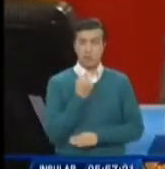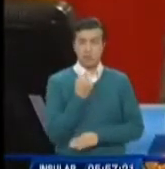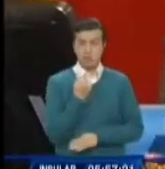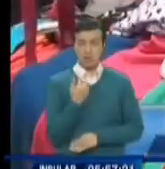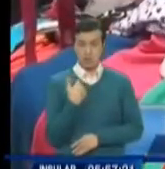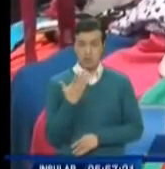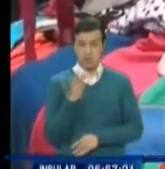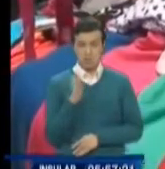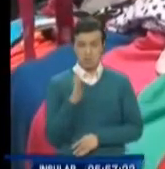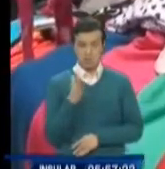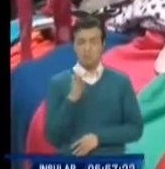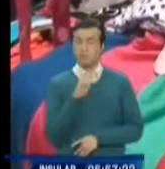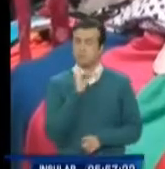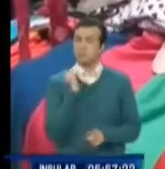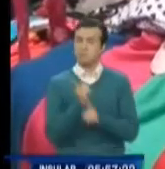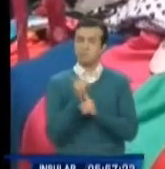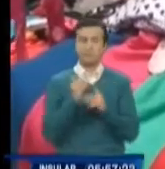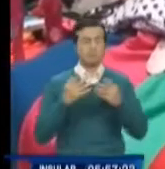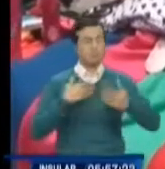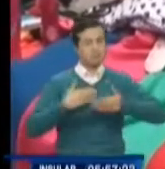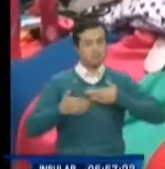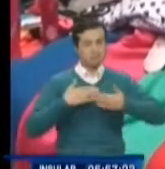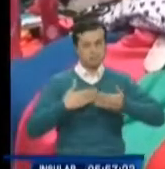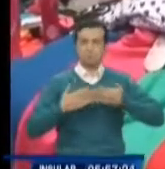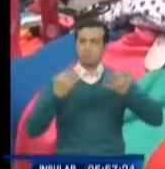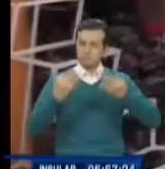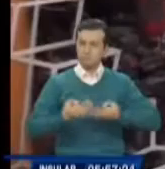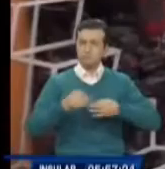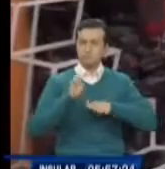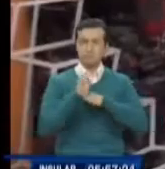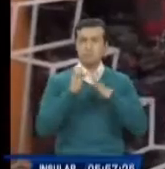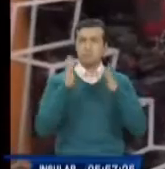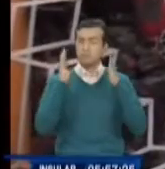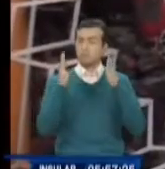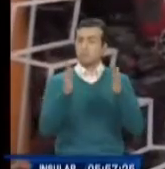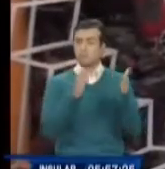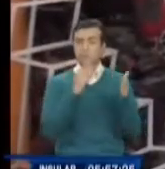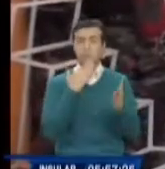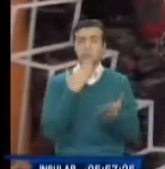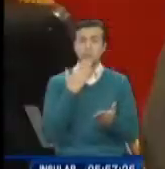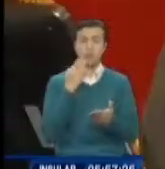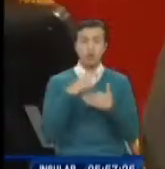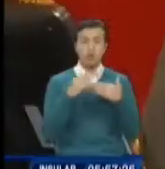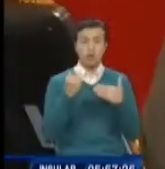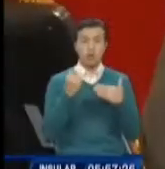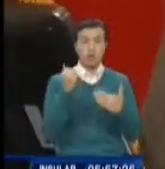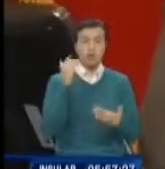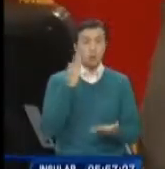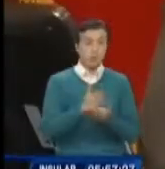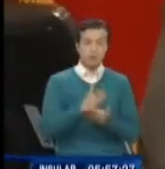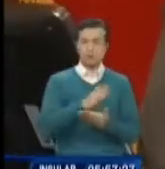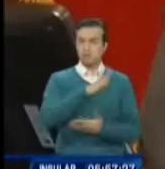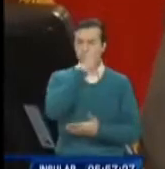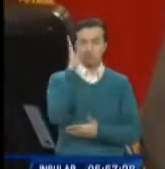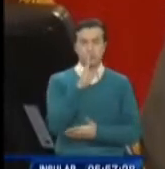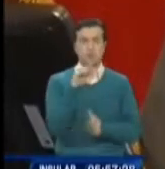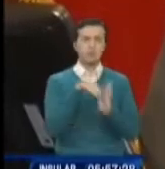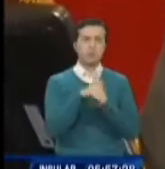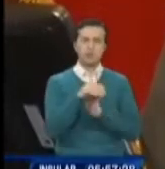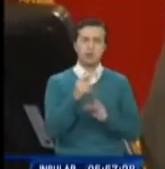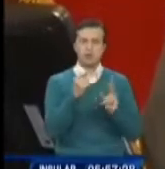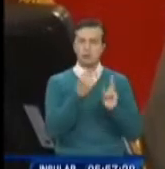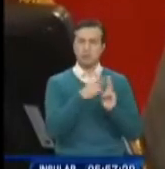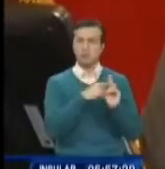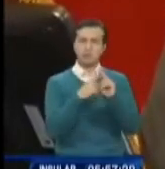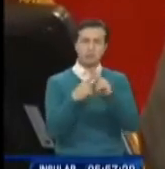moneda nacional. Pero que en ningún caso, ratificó, el país puede apostarle a salir de la dolarización. O sea, yo le puedo exigir a los bancos prestar un poco más. Yo sé